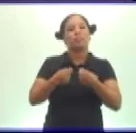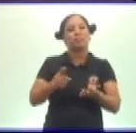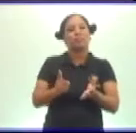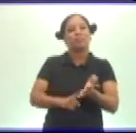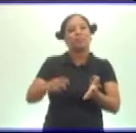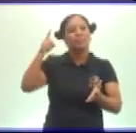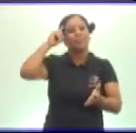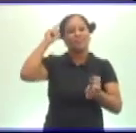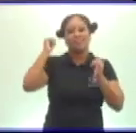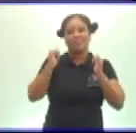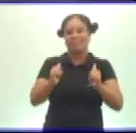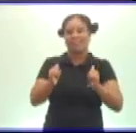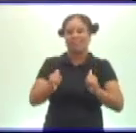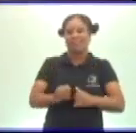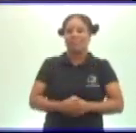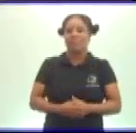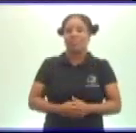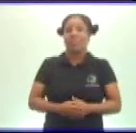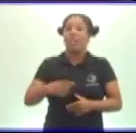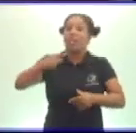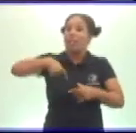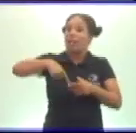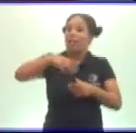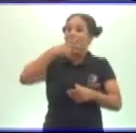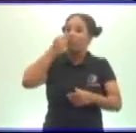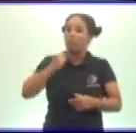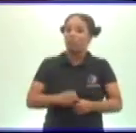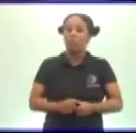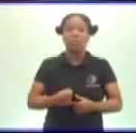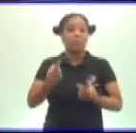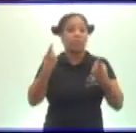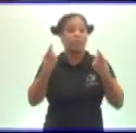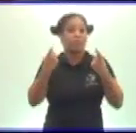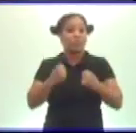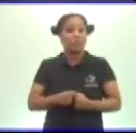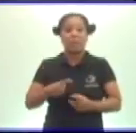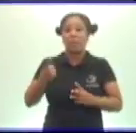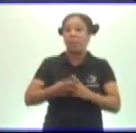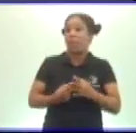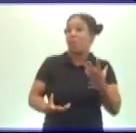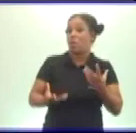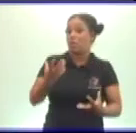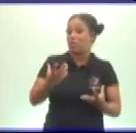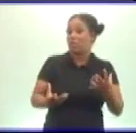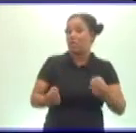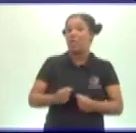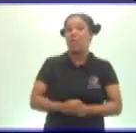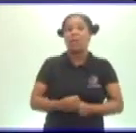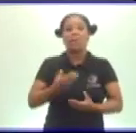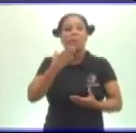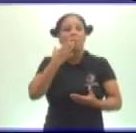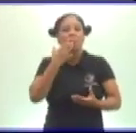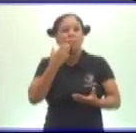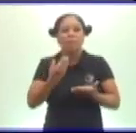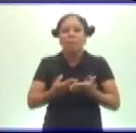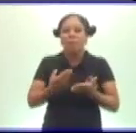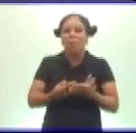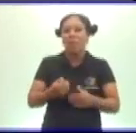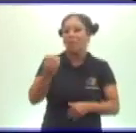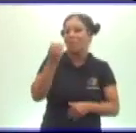nerviosos. Las disoluciones son indispensables para cocinar, probar y